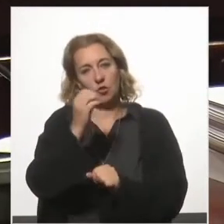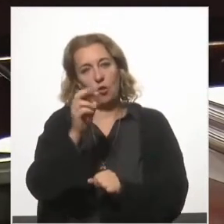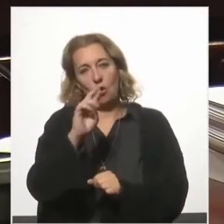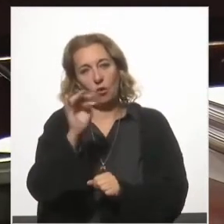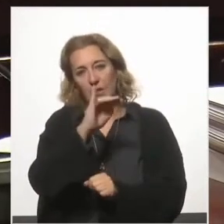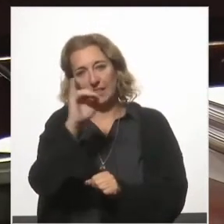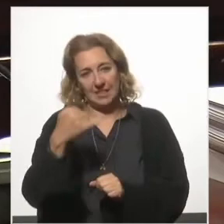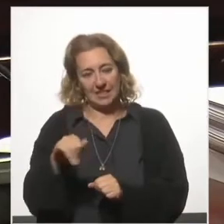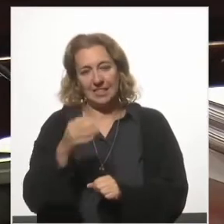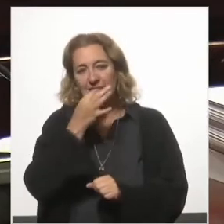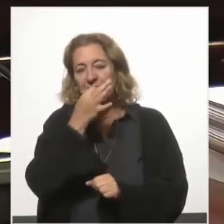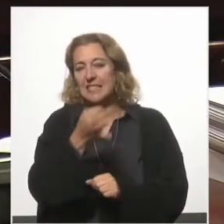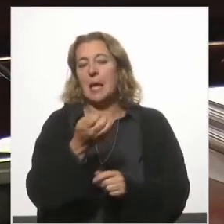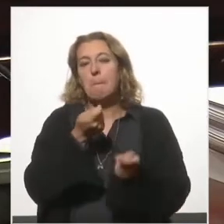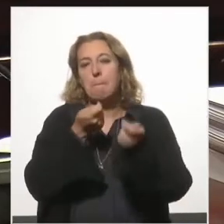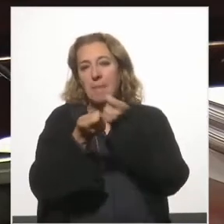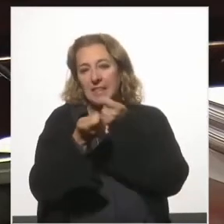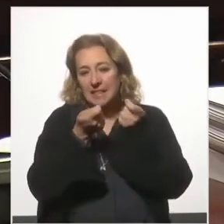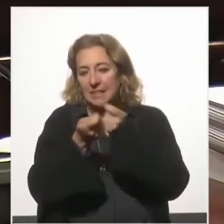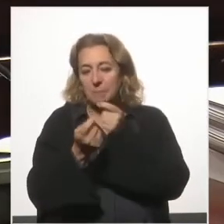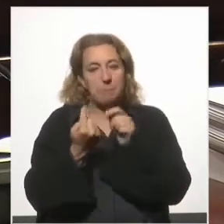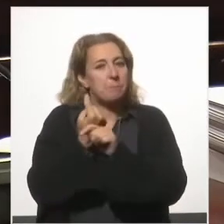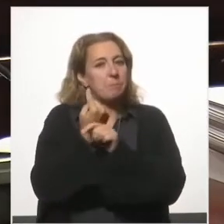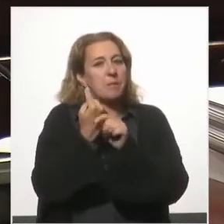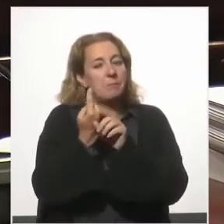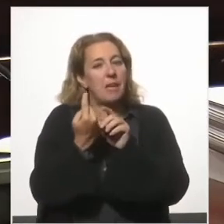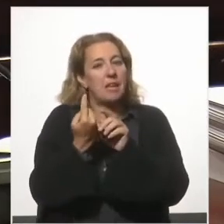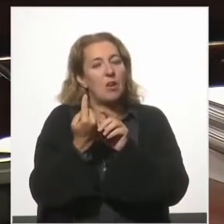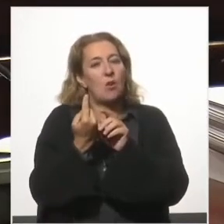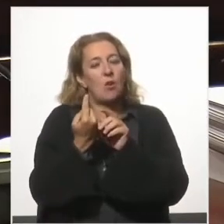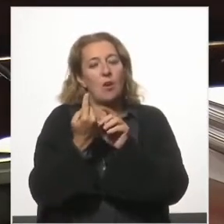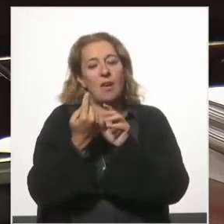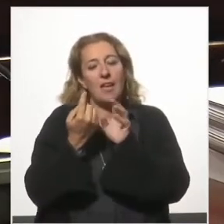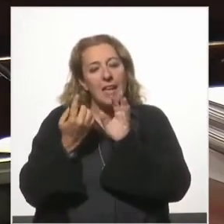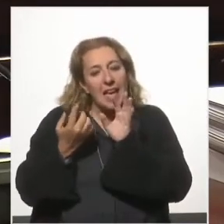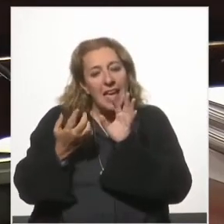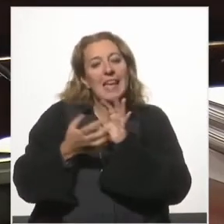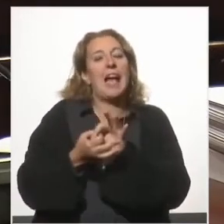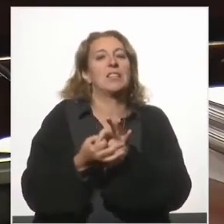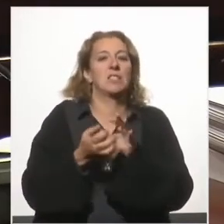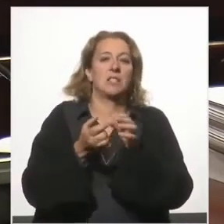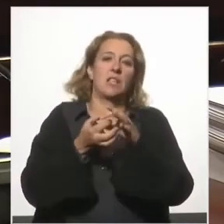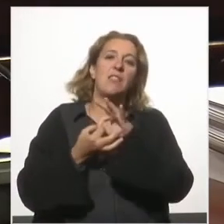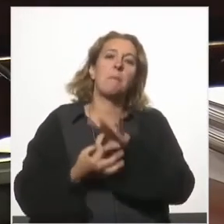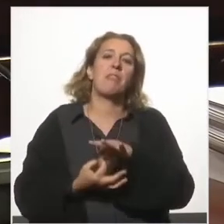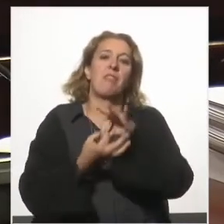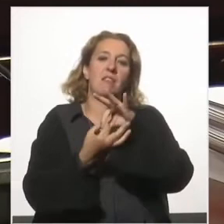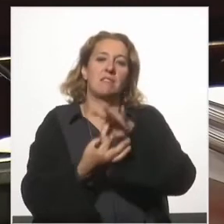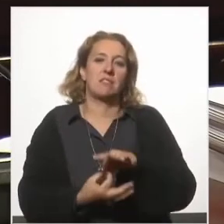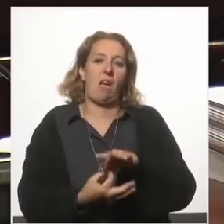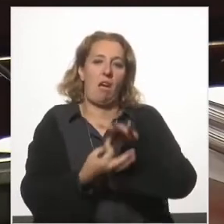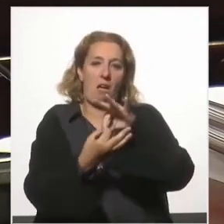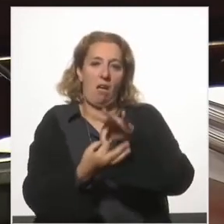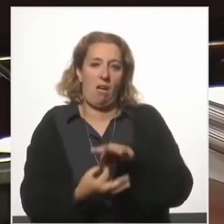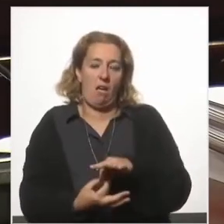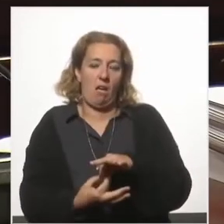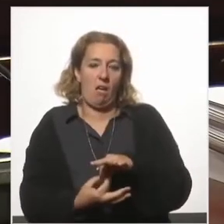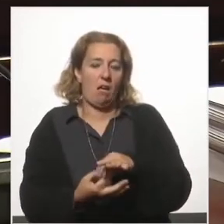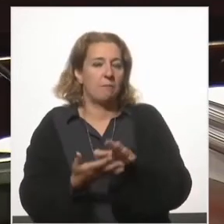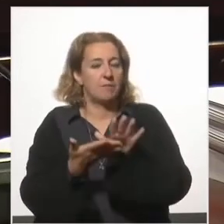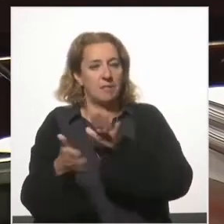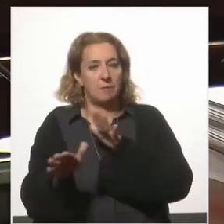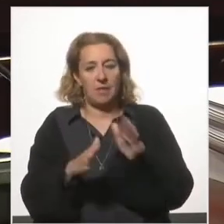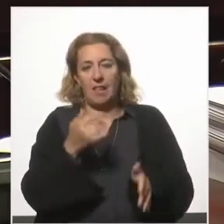el empréstito es el primer eslabón de la dependencia. Algo similar decía